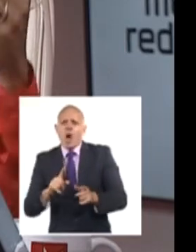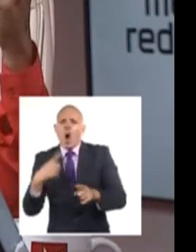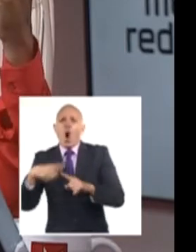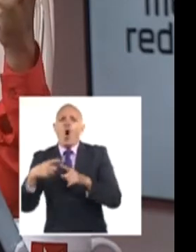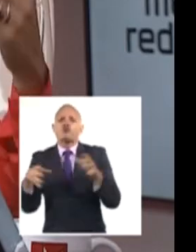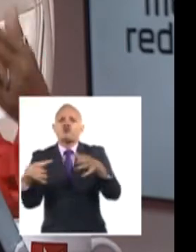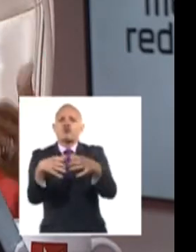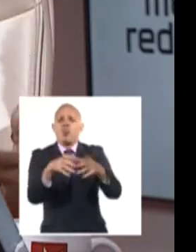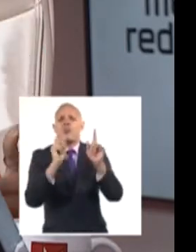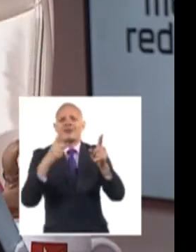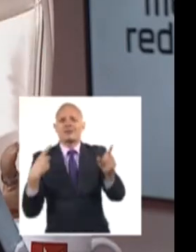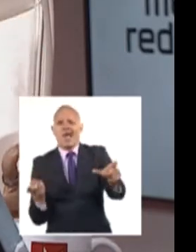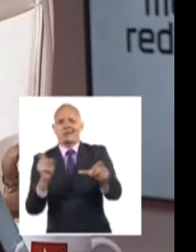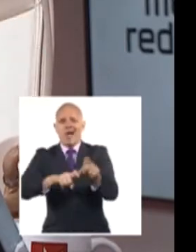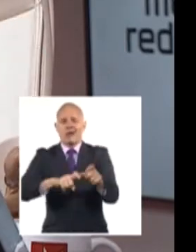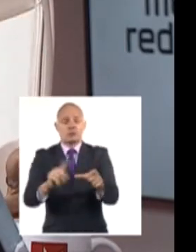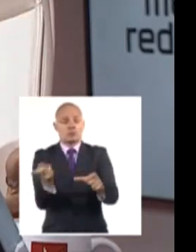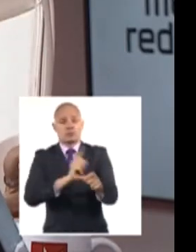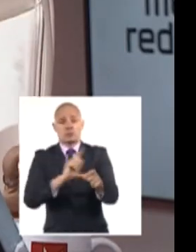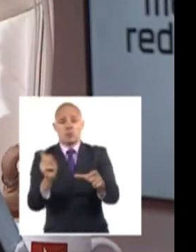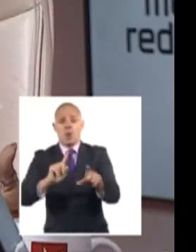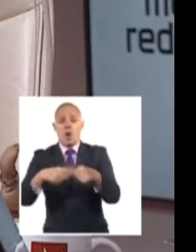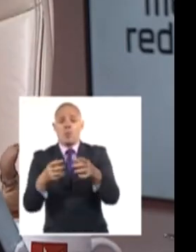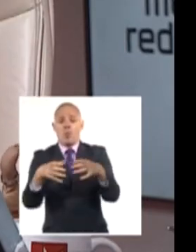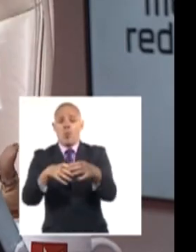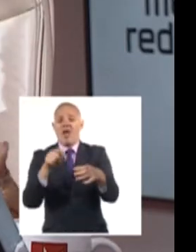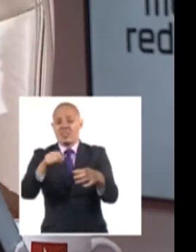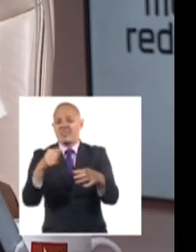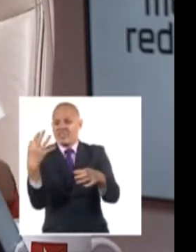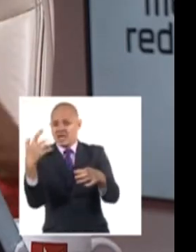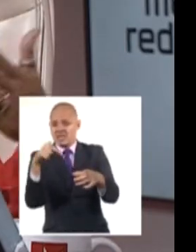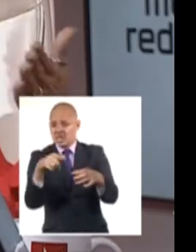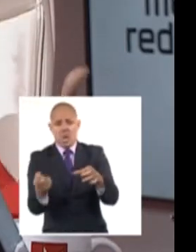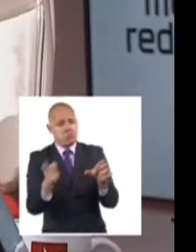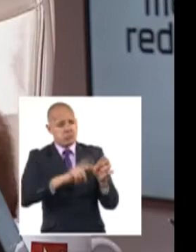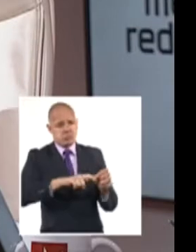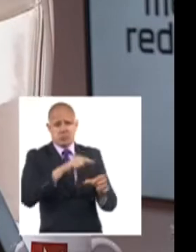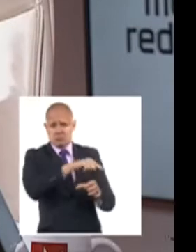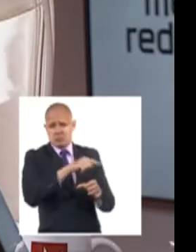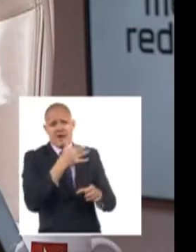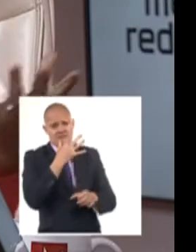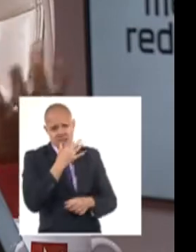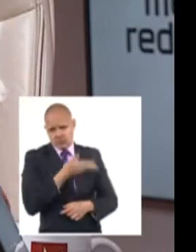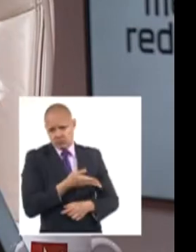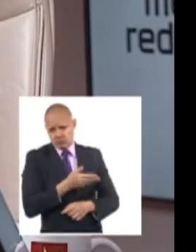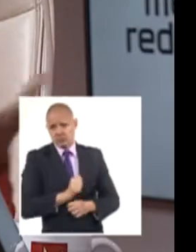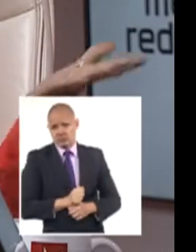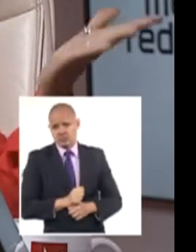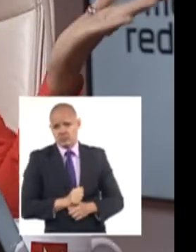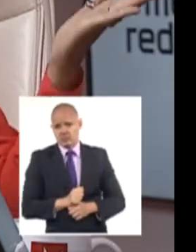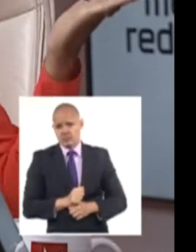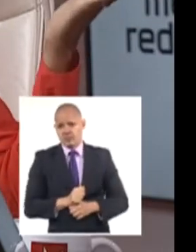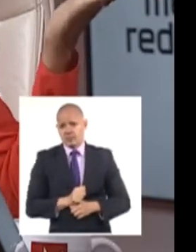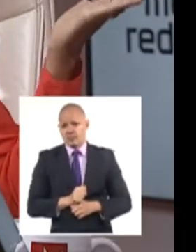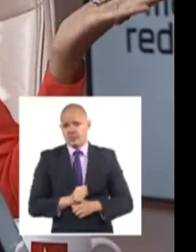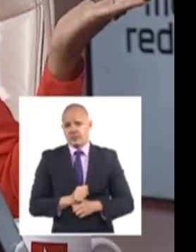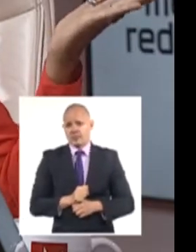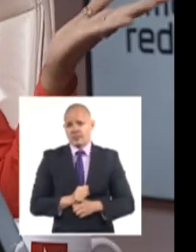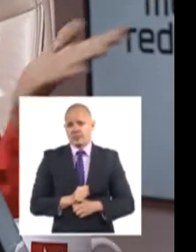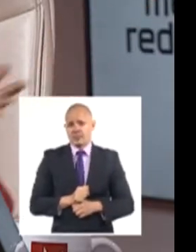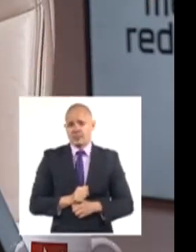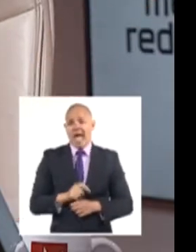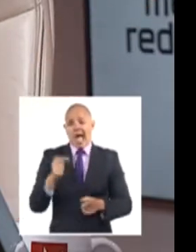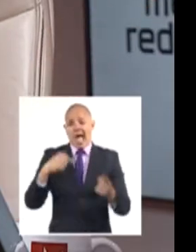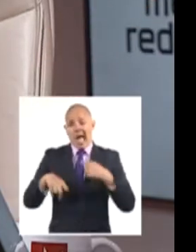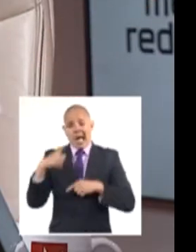porque el centro-este ario fajardo ha negado que está como mínimo en una cantidad mínima